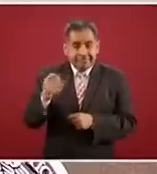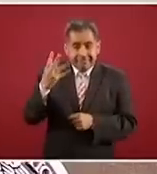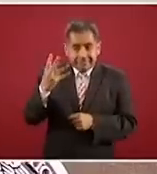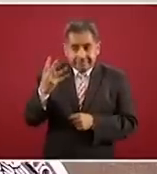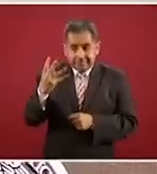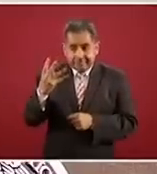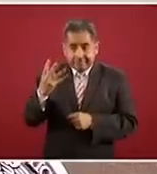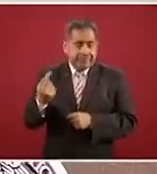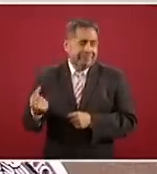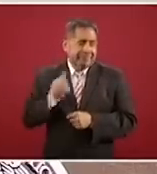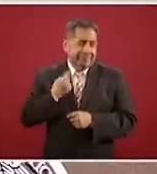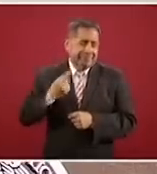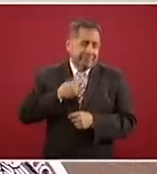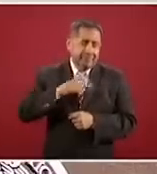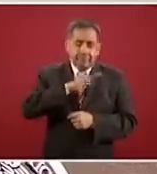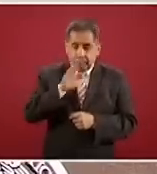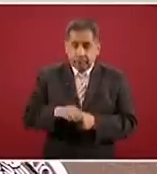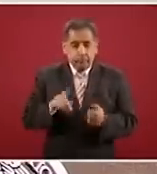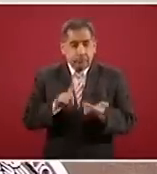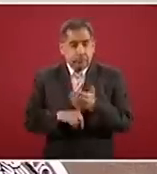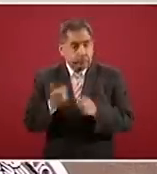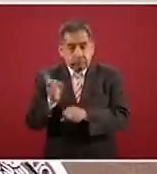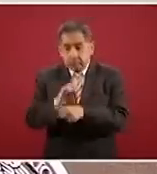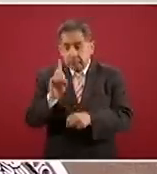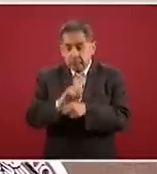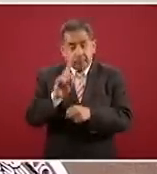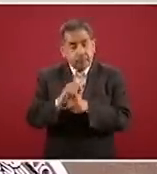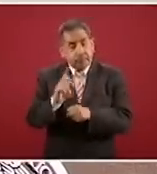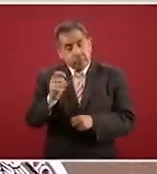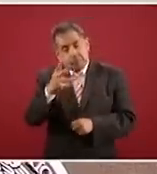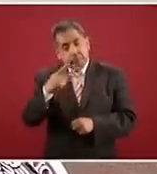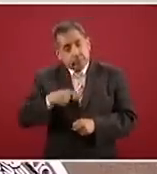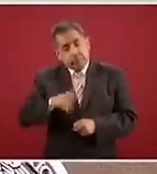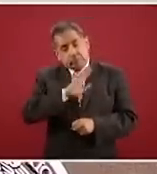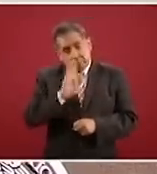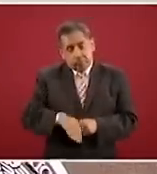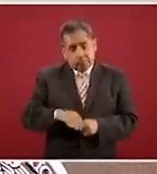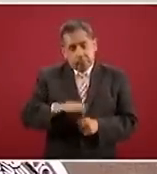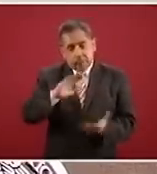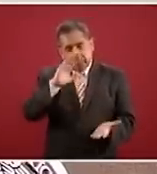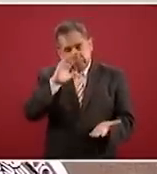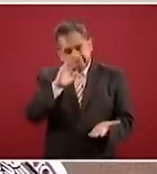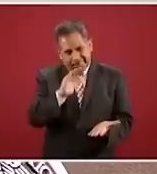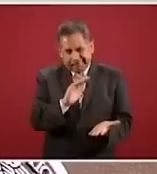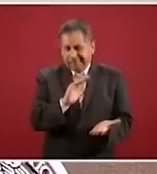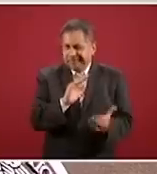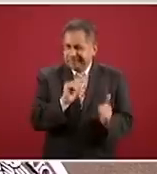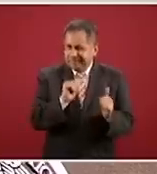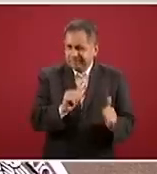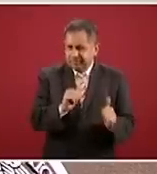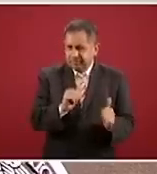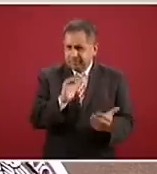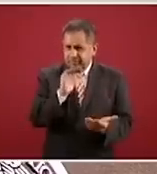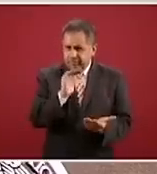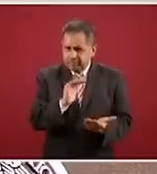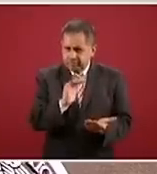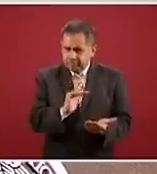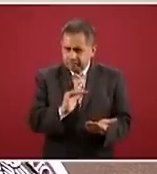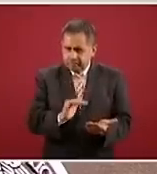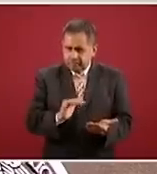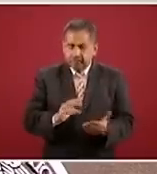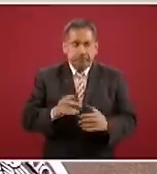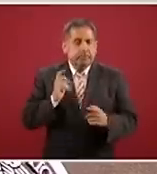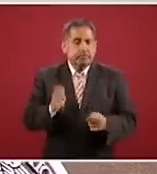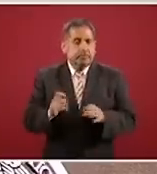24 homicidios diarios, se ha estabilizado a la baja.